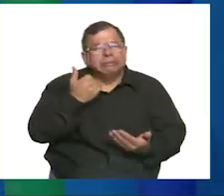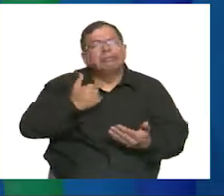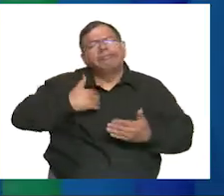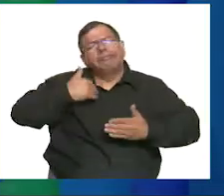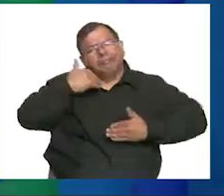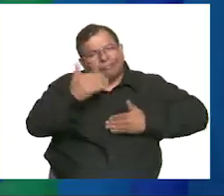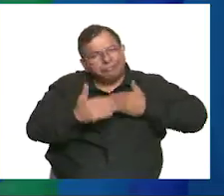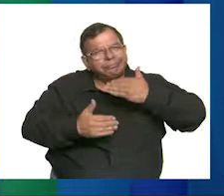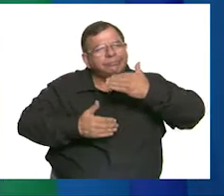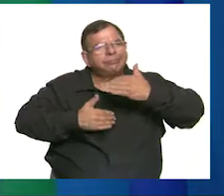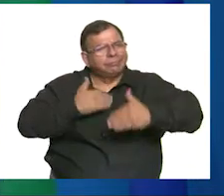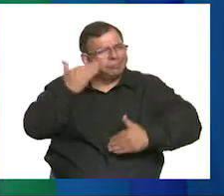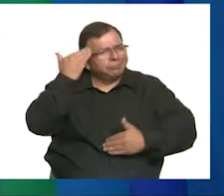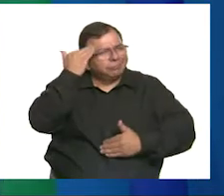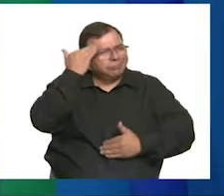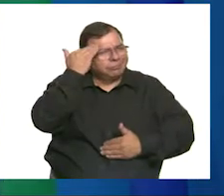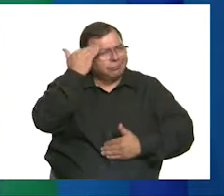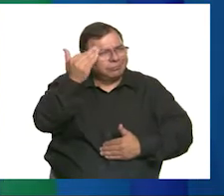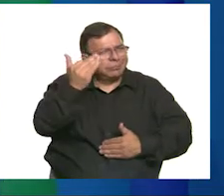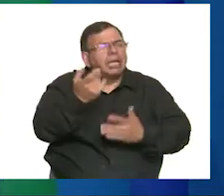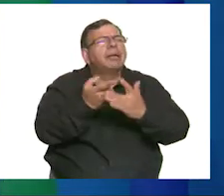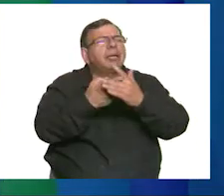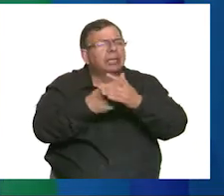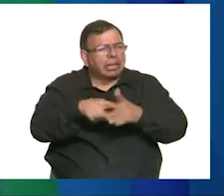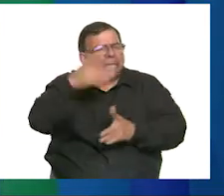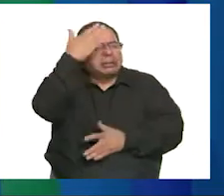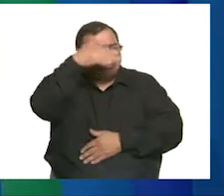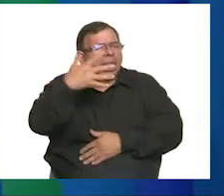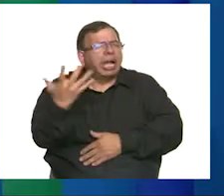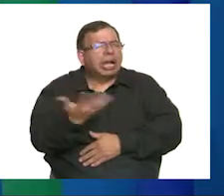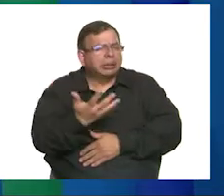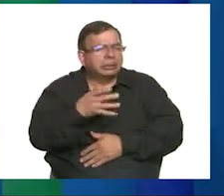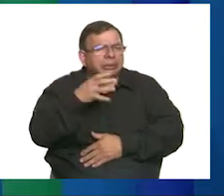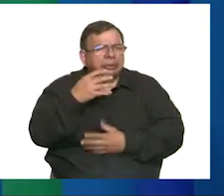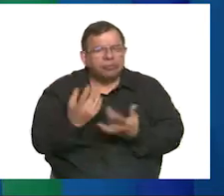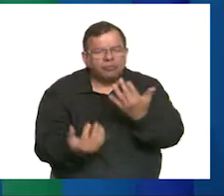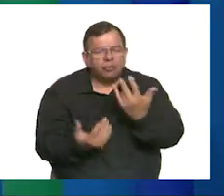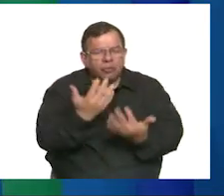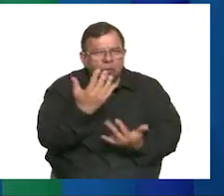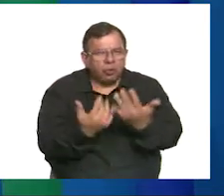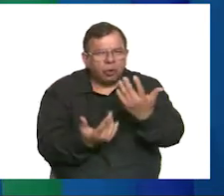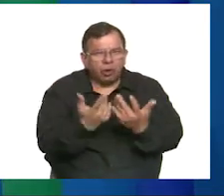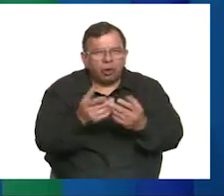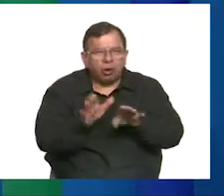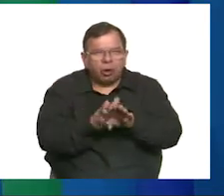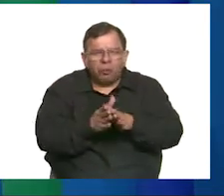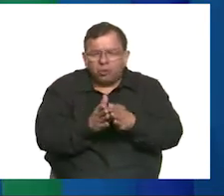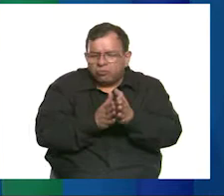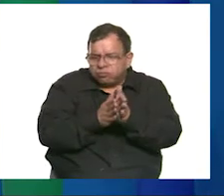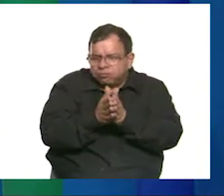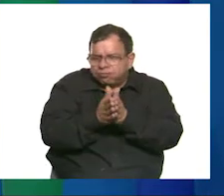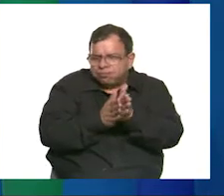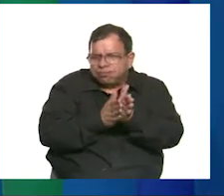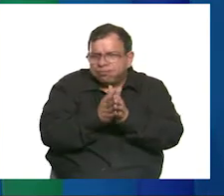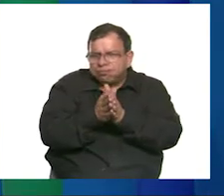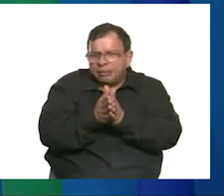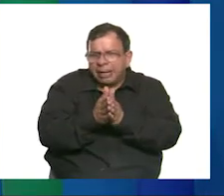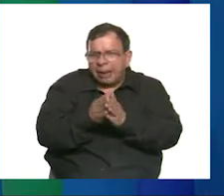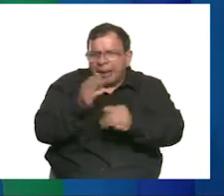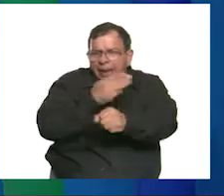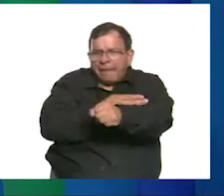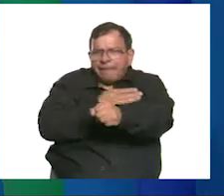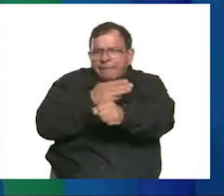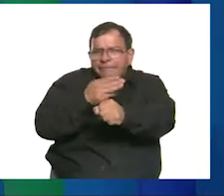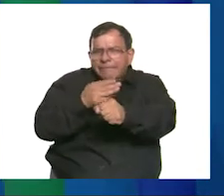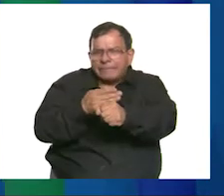del tiempo, aprendieron a producir fuego, a producir calor por fricción, frotando trozos de